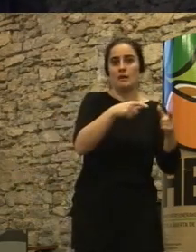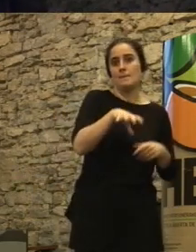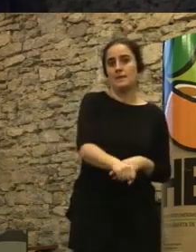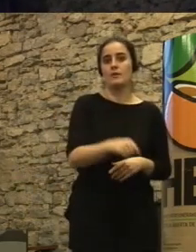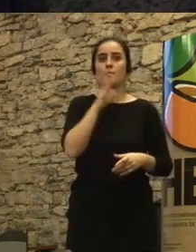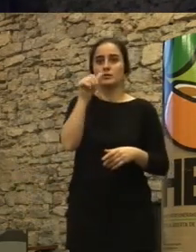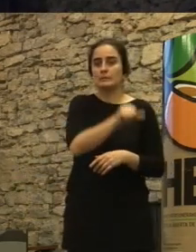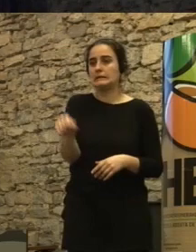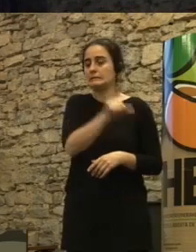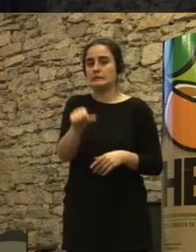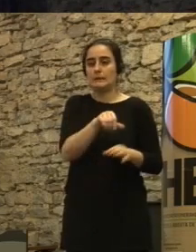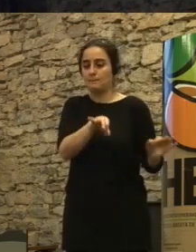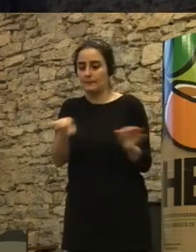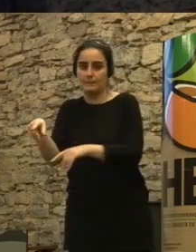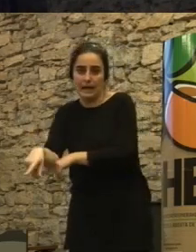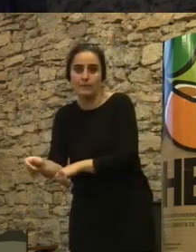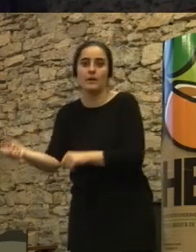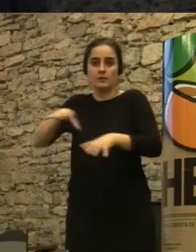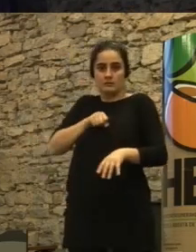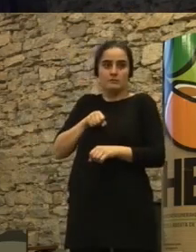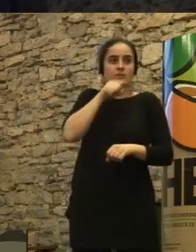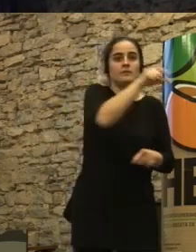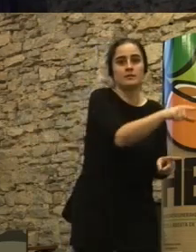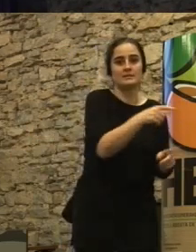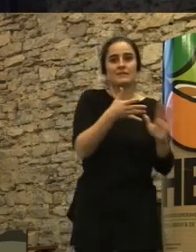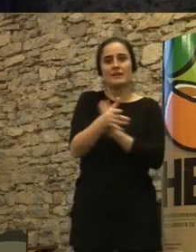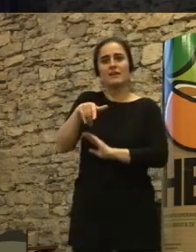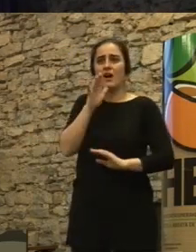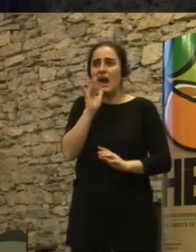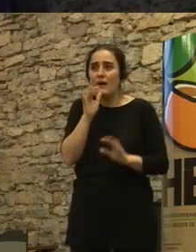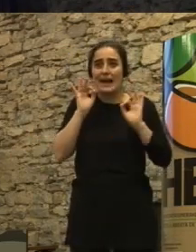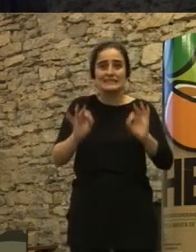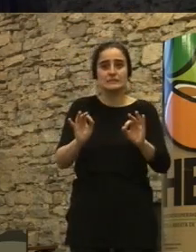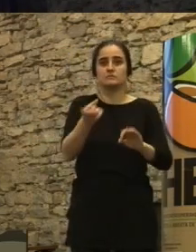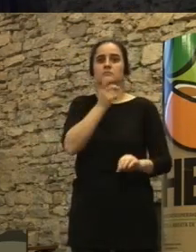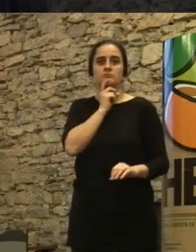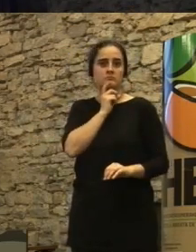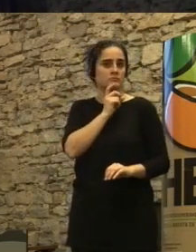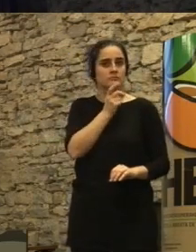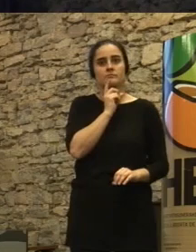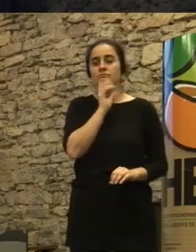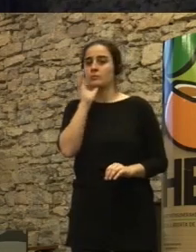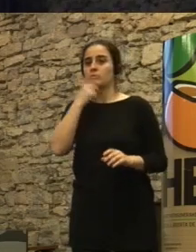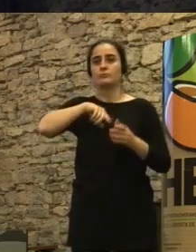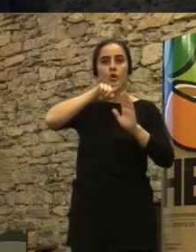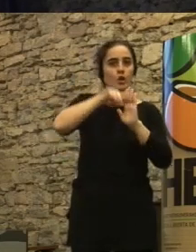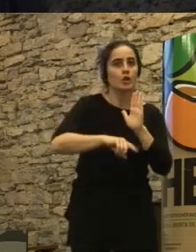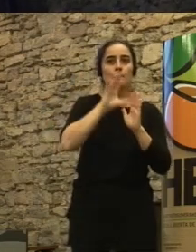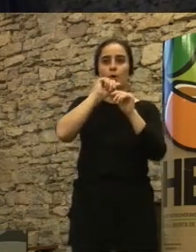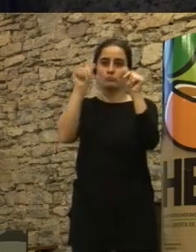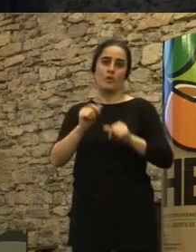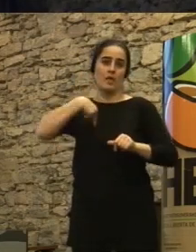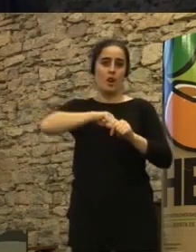las semanas se lo preparaban. Entonces, señalar lo difícil que es hacer ahora eso con las condiciones, con el modelo urbano